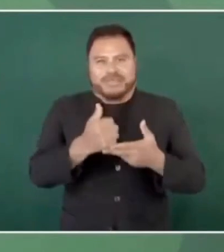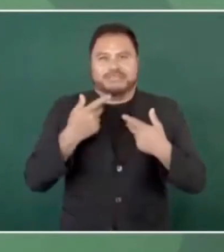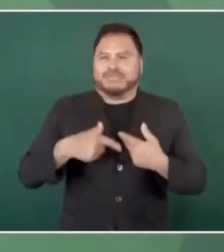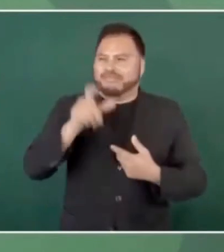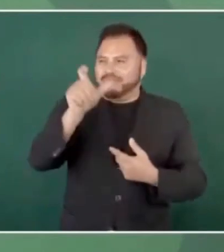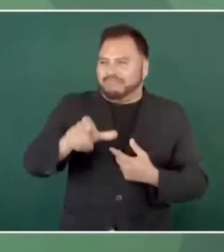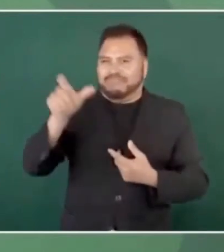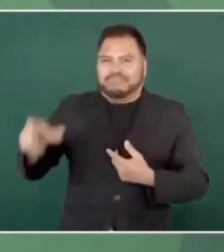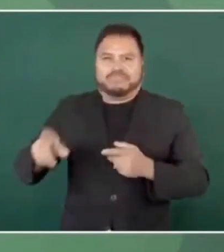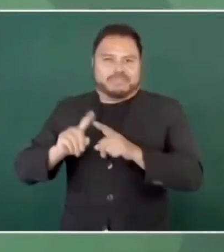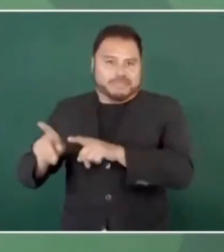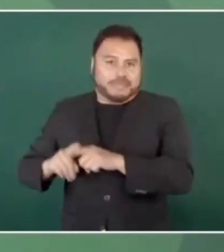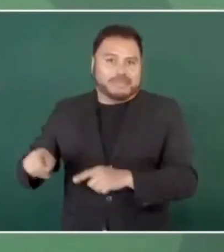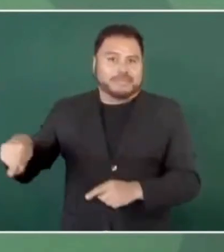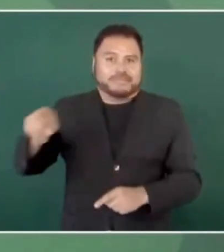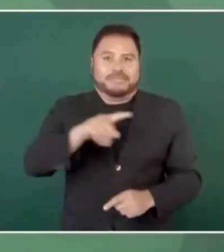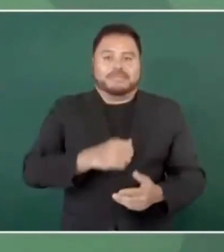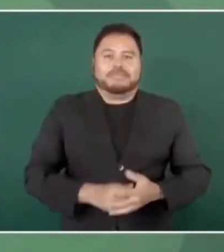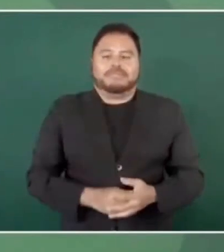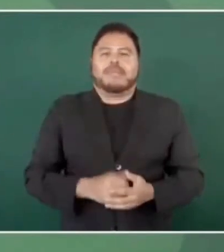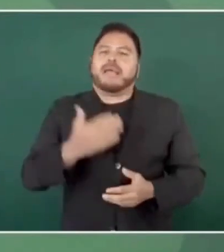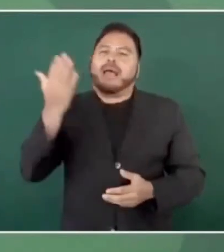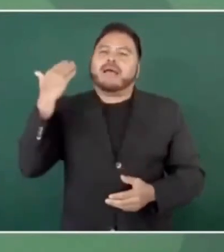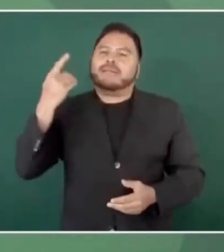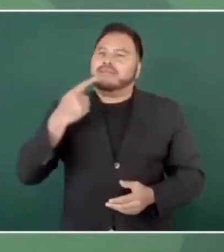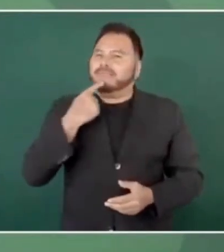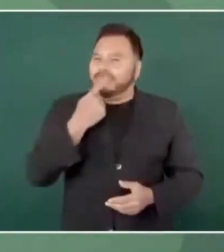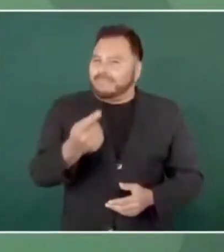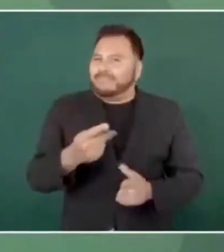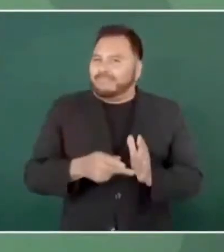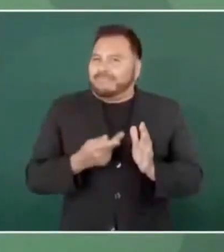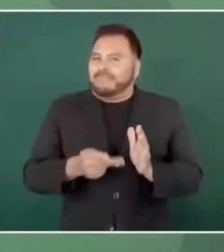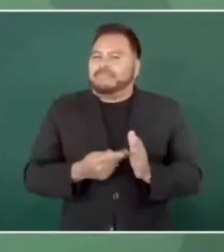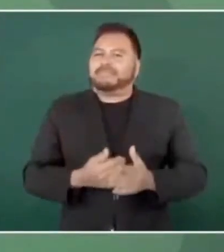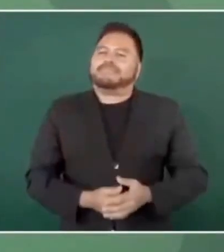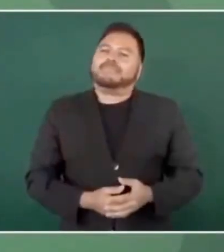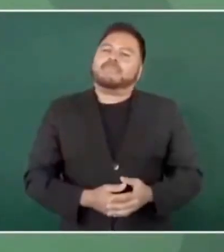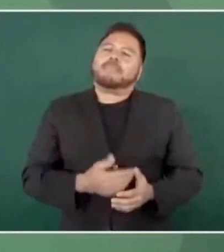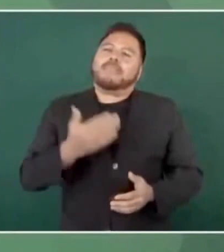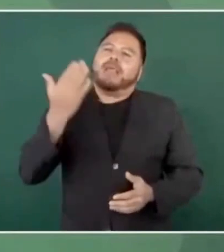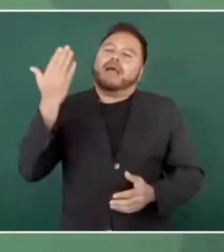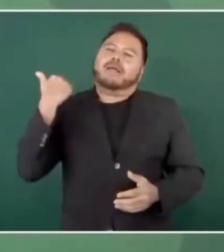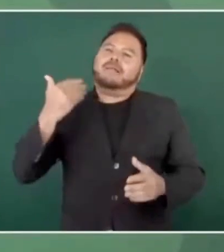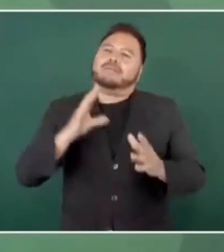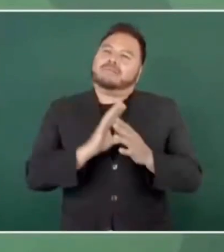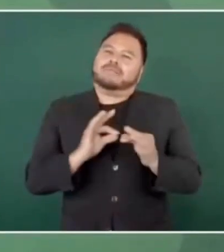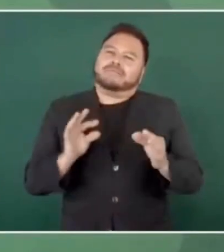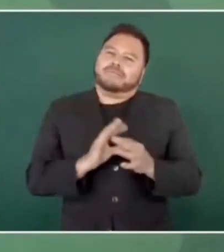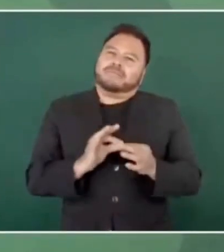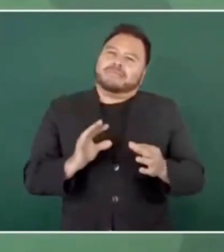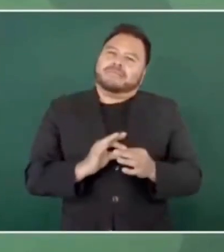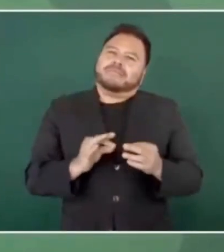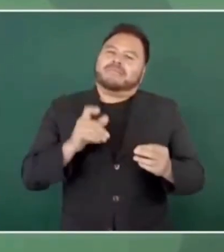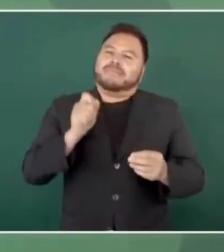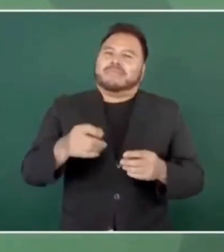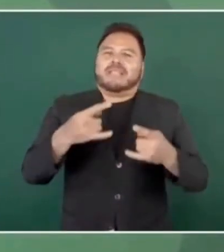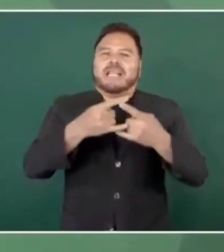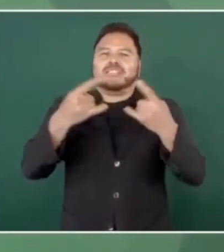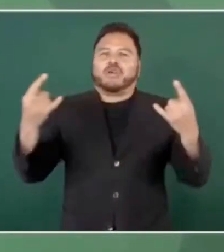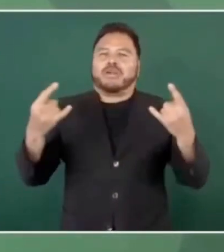Antes, lo he venido diciendo, se hablaba del fin de la